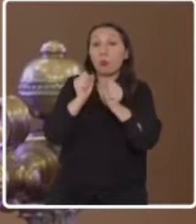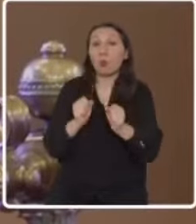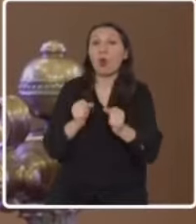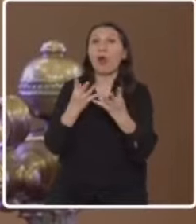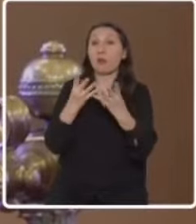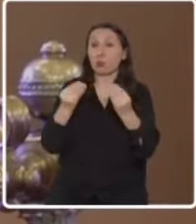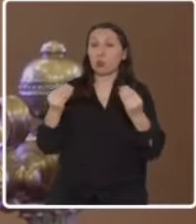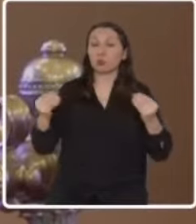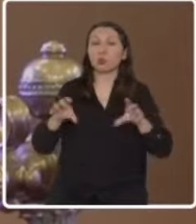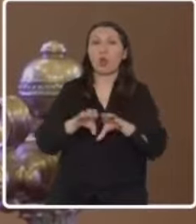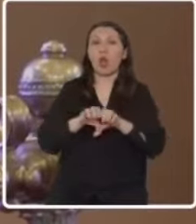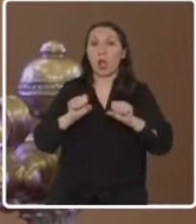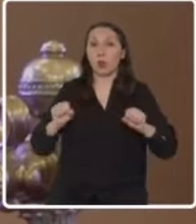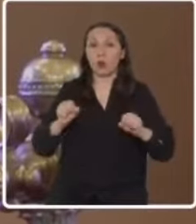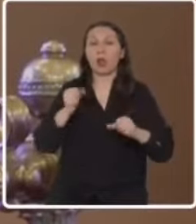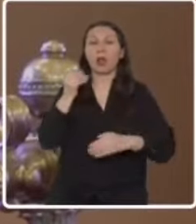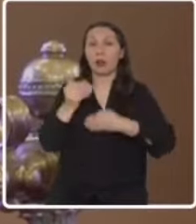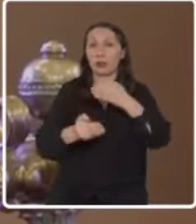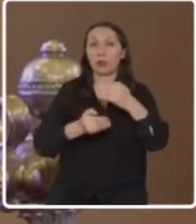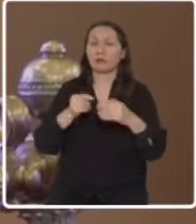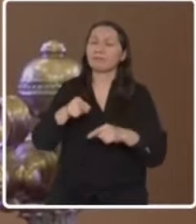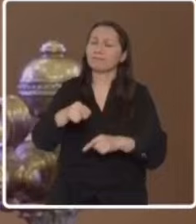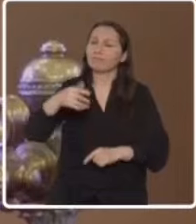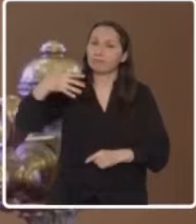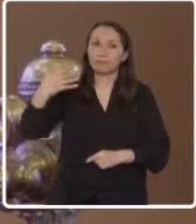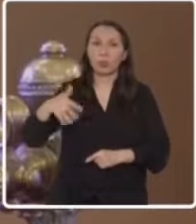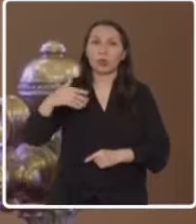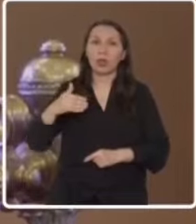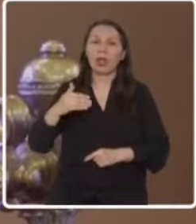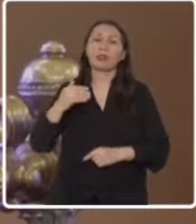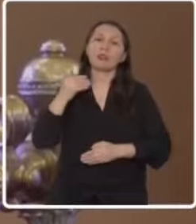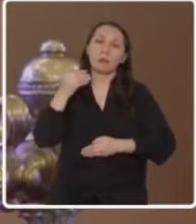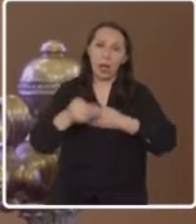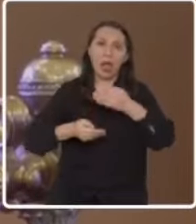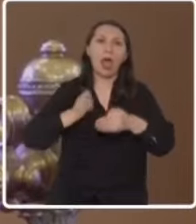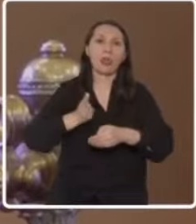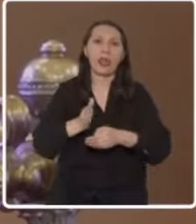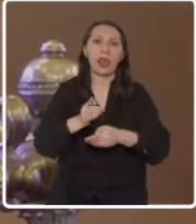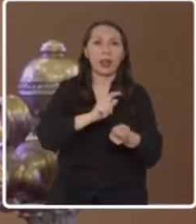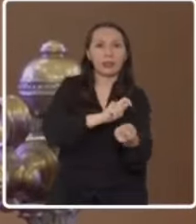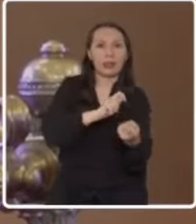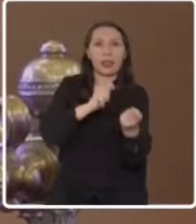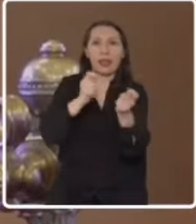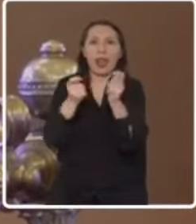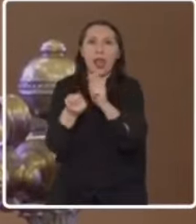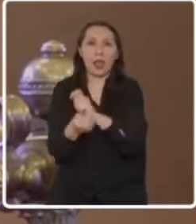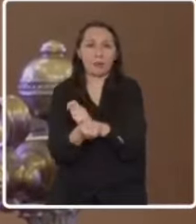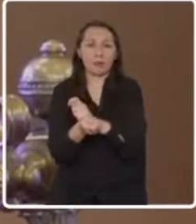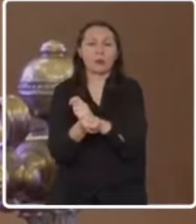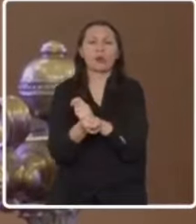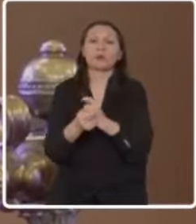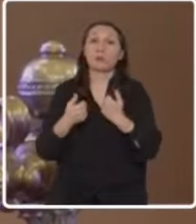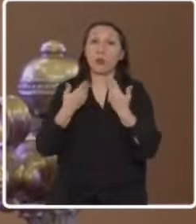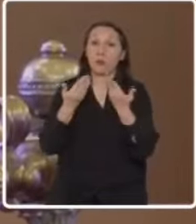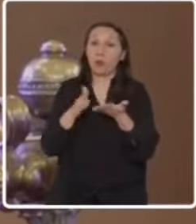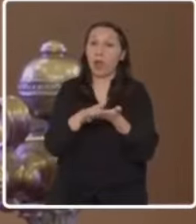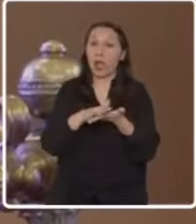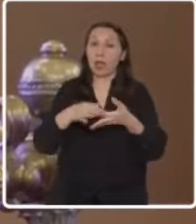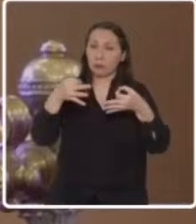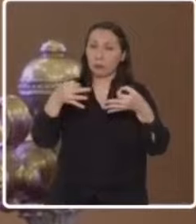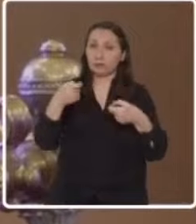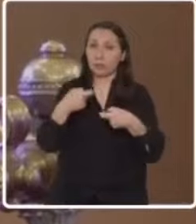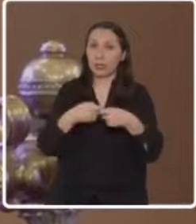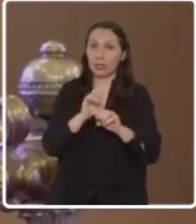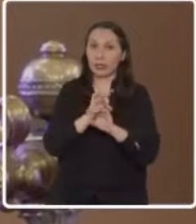posibilitó múltiples acuerdos que fueron fundamentales para sacar adelante la transición. Y doy un ejemplo